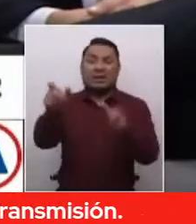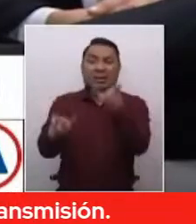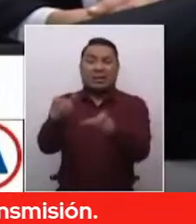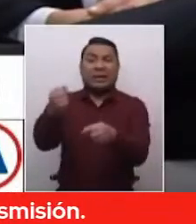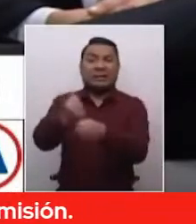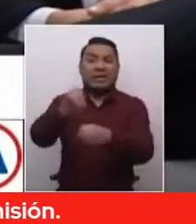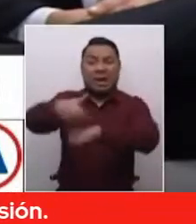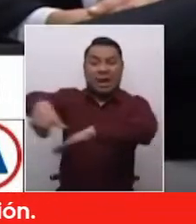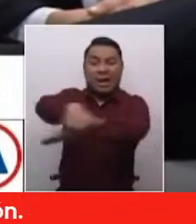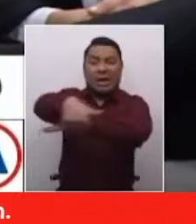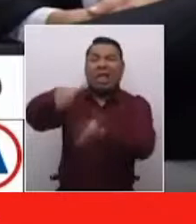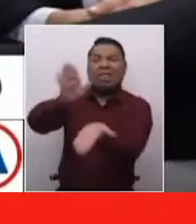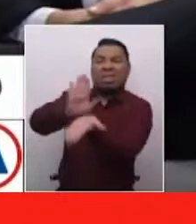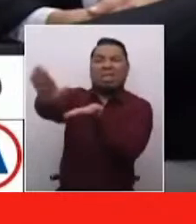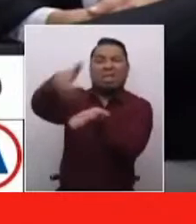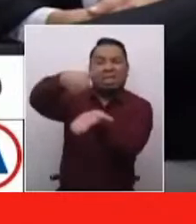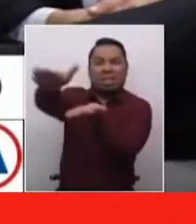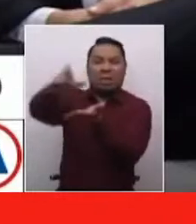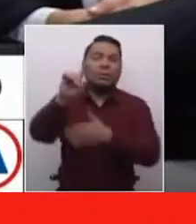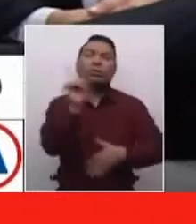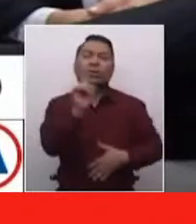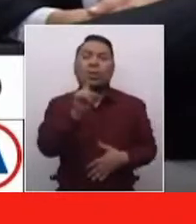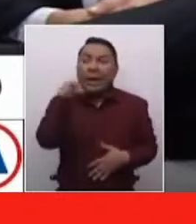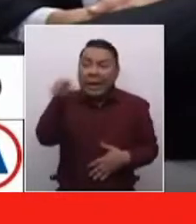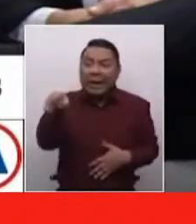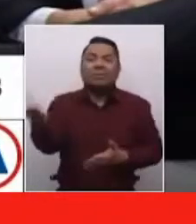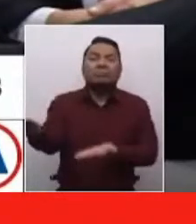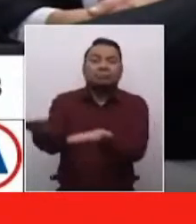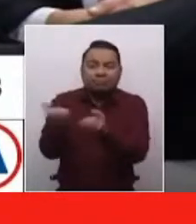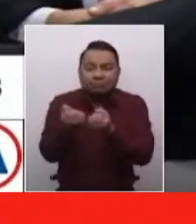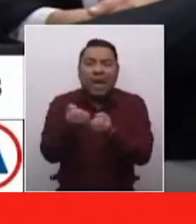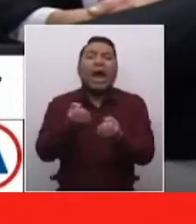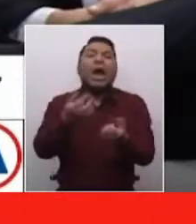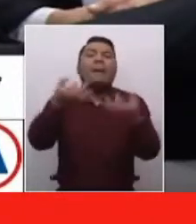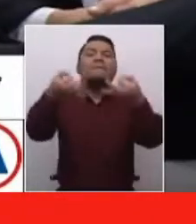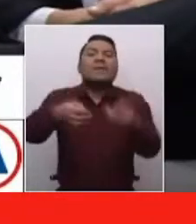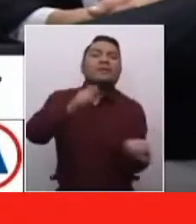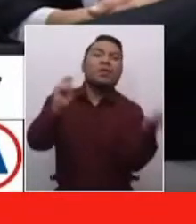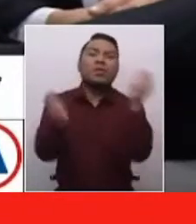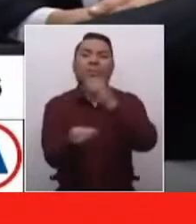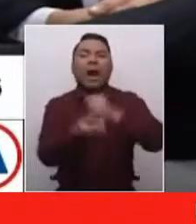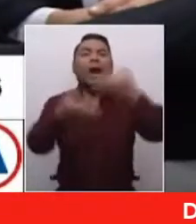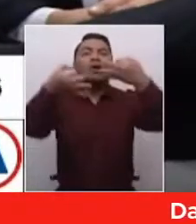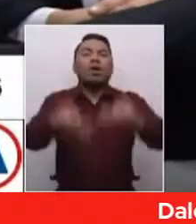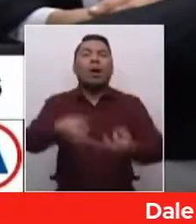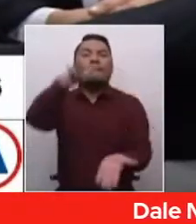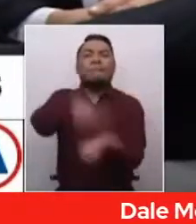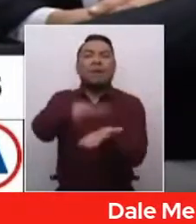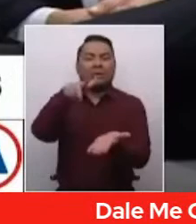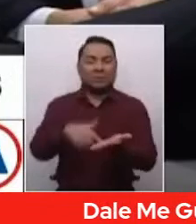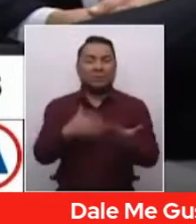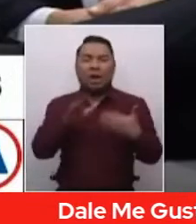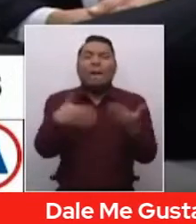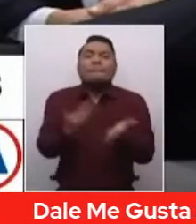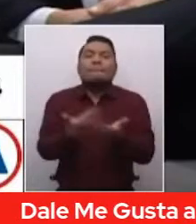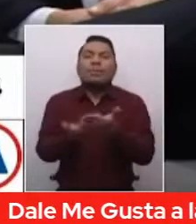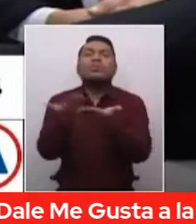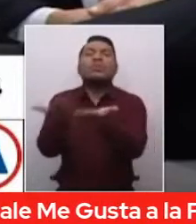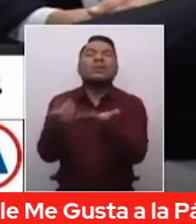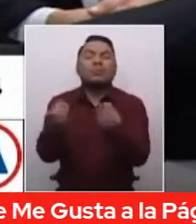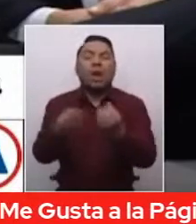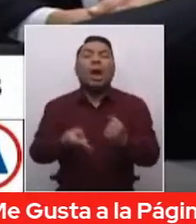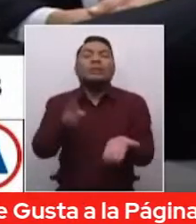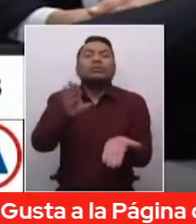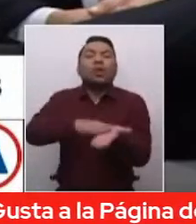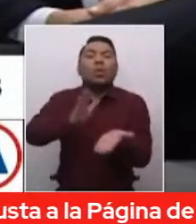trabajadores ambulantes, los vamos a formalizar con propuestas atractivas, es decir, otorgándoles seguro médico,